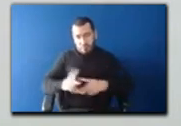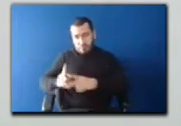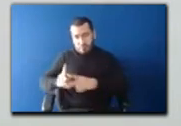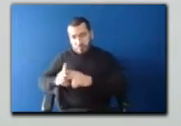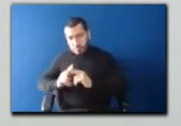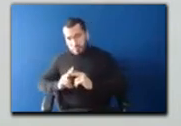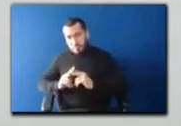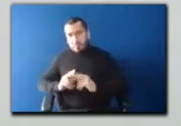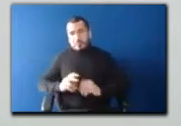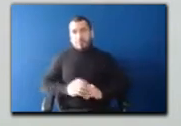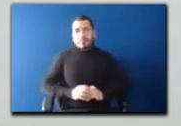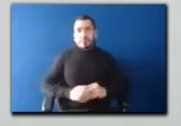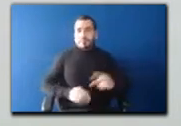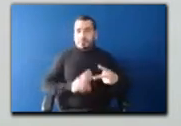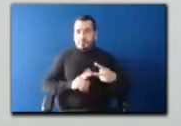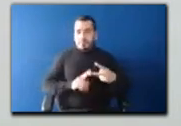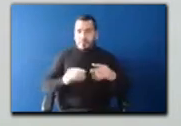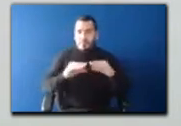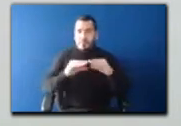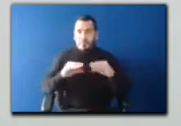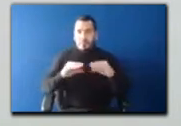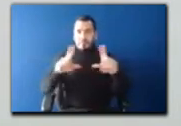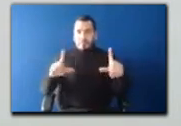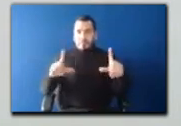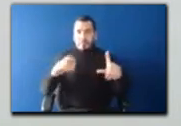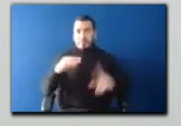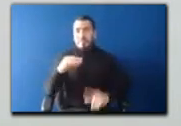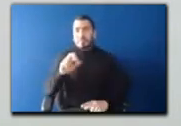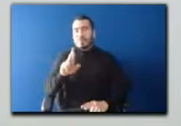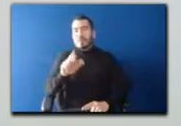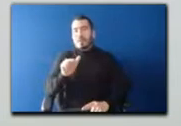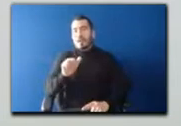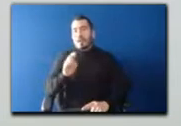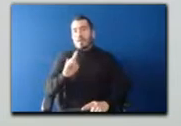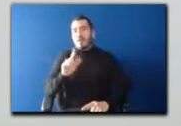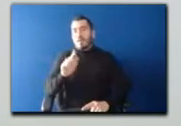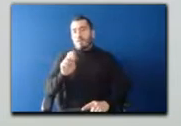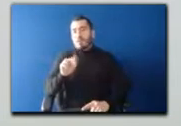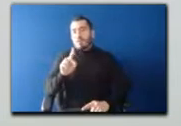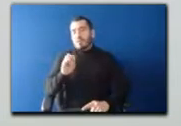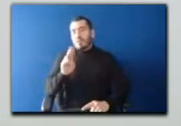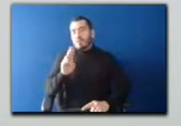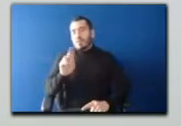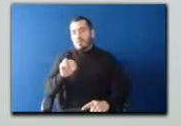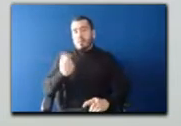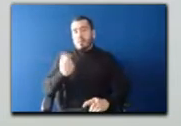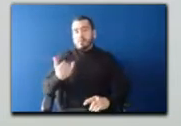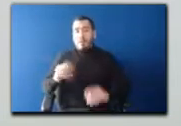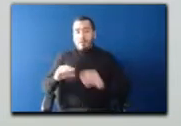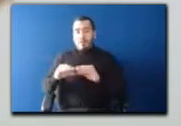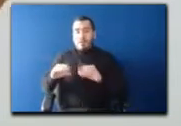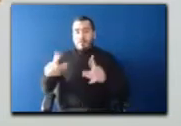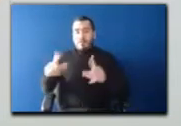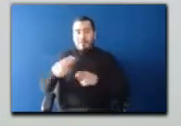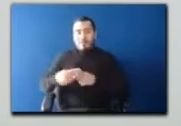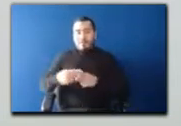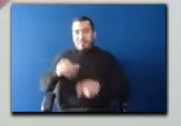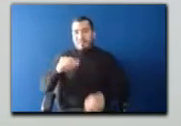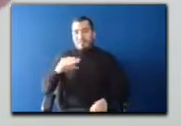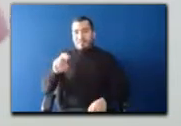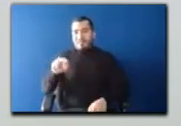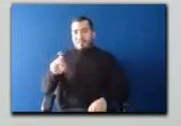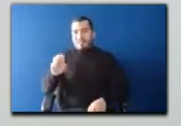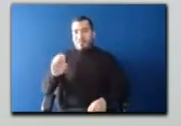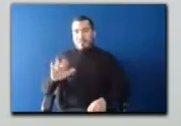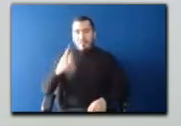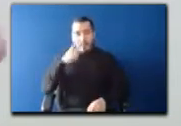naturaleza. Dos, las plataformas de crowdfunding. Ascenso, por ejemplo, que es una que se encuentra hoy en funcionamiento, permite a todos esos emprendedores que